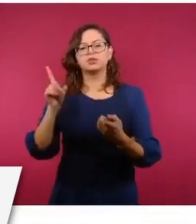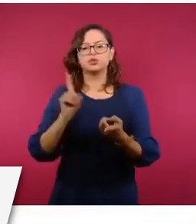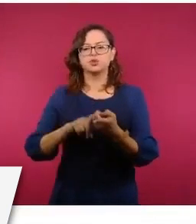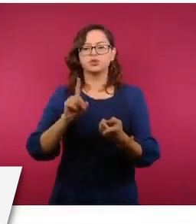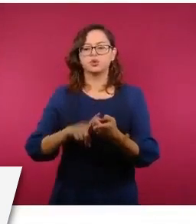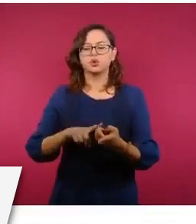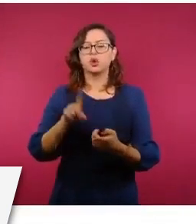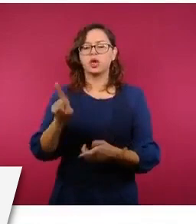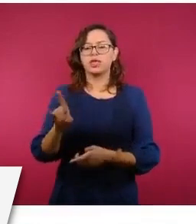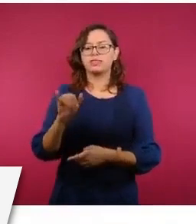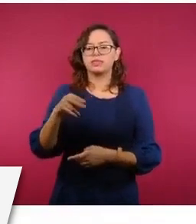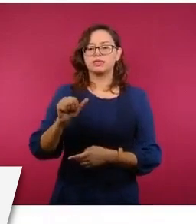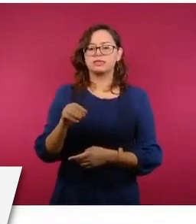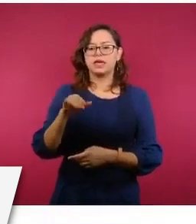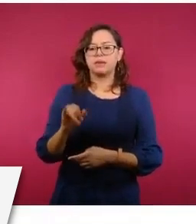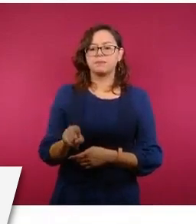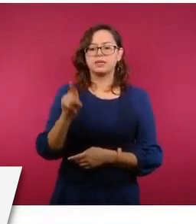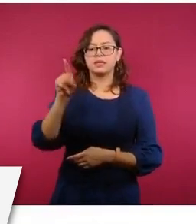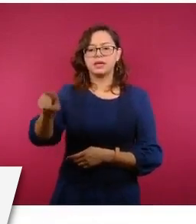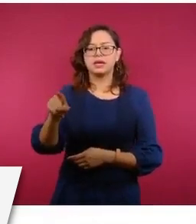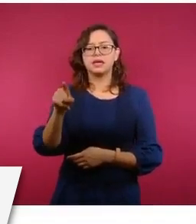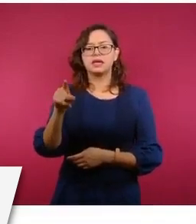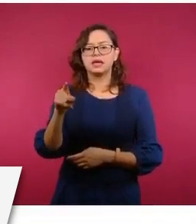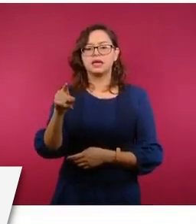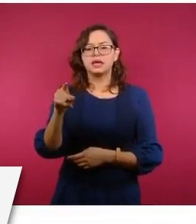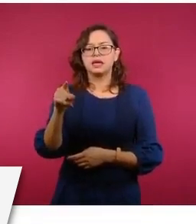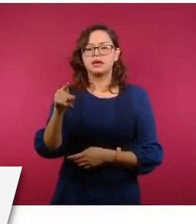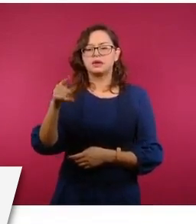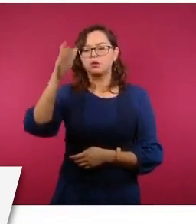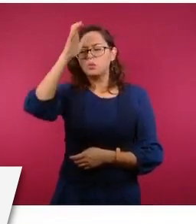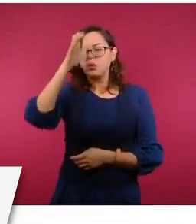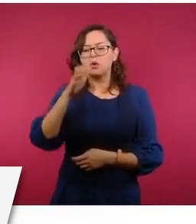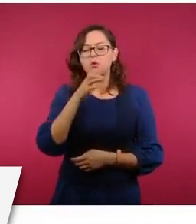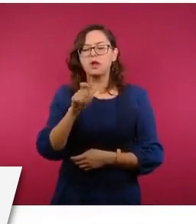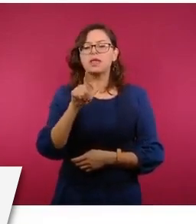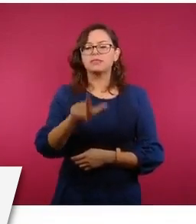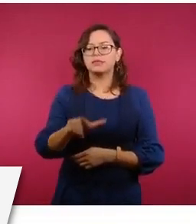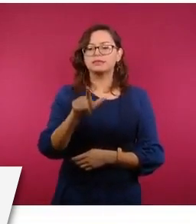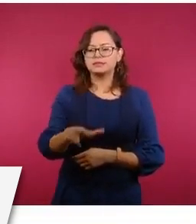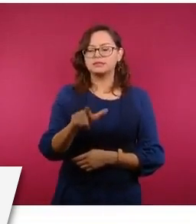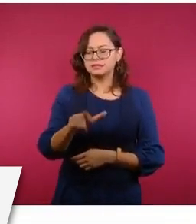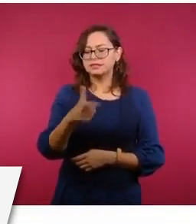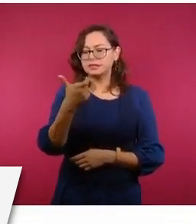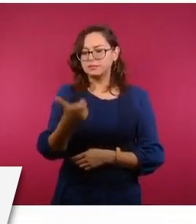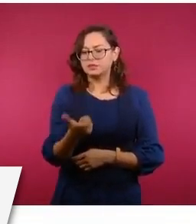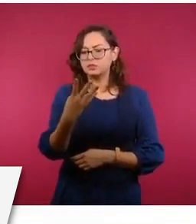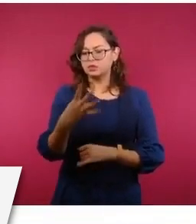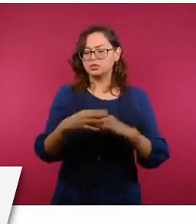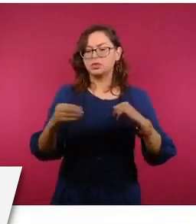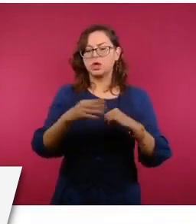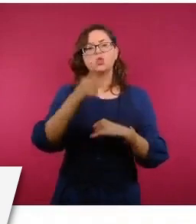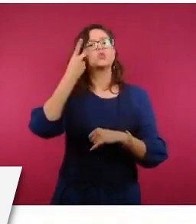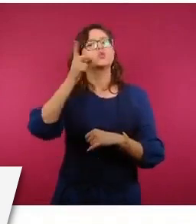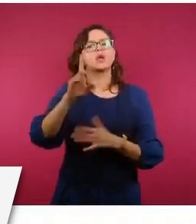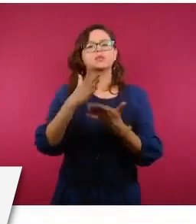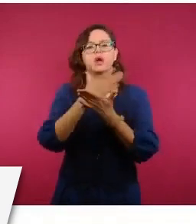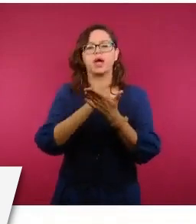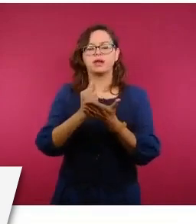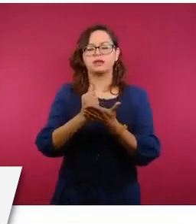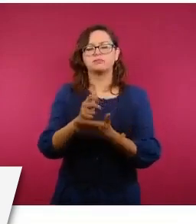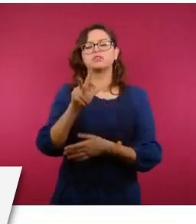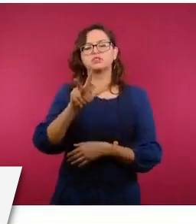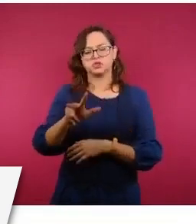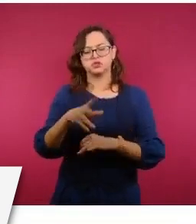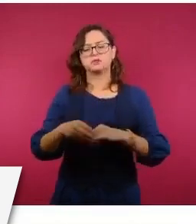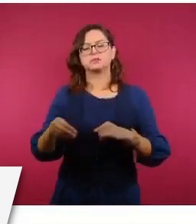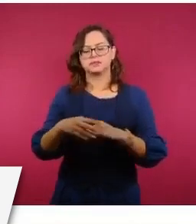tiene Dynami en Saltillo, Coahuila, 17 pesos con 4 centavos, 18 centavos de margen. Recuerden que en